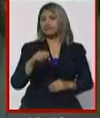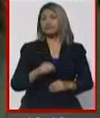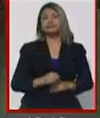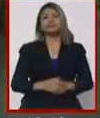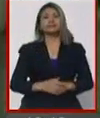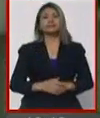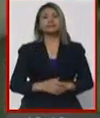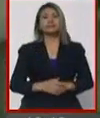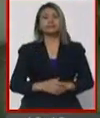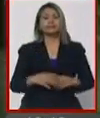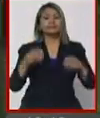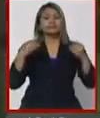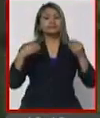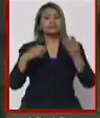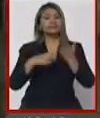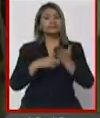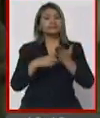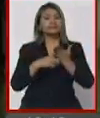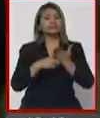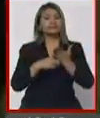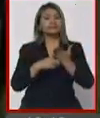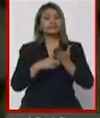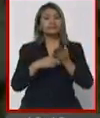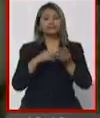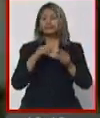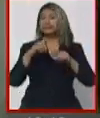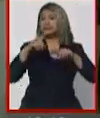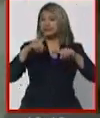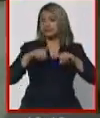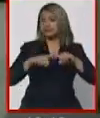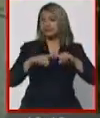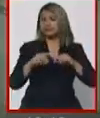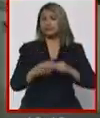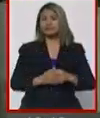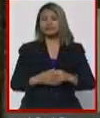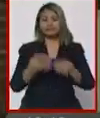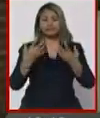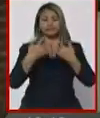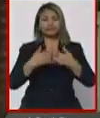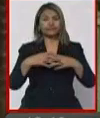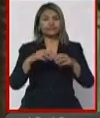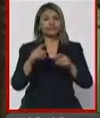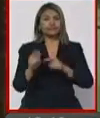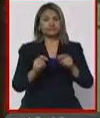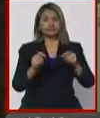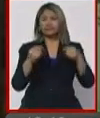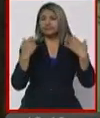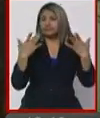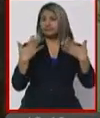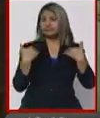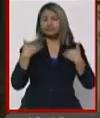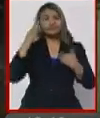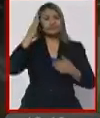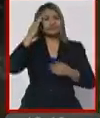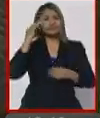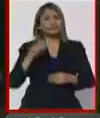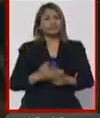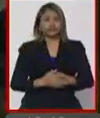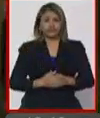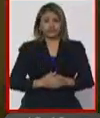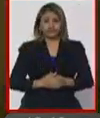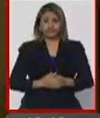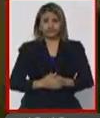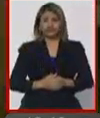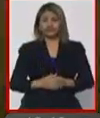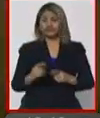estos destinos. La venta de pasajes está siendo de forma condicionada, ¿no? Es así, las empresas operadoras de transporte ya tienen conocimiento de esta